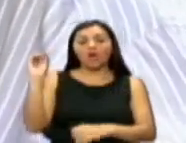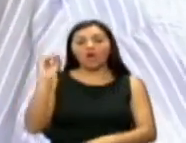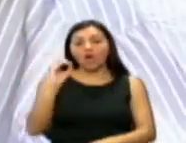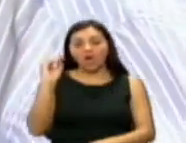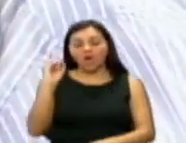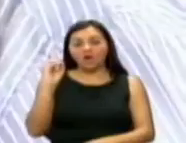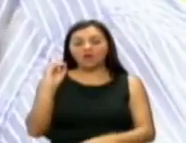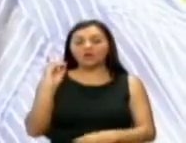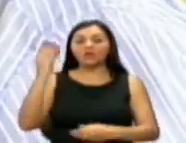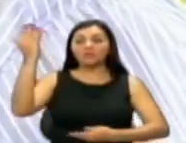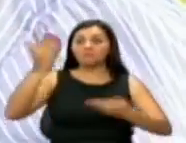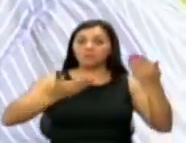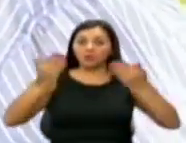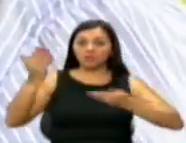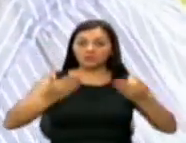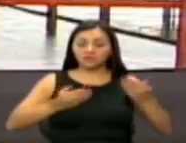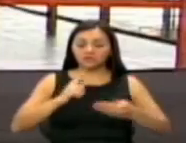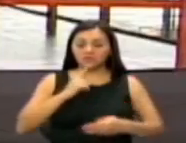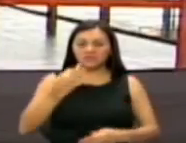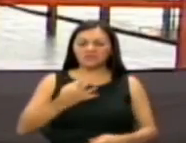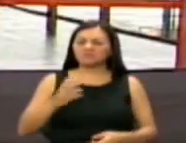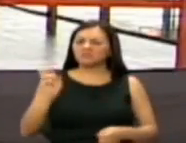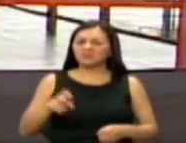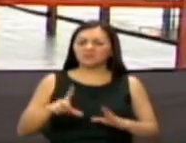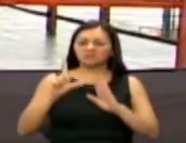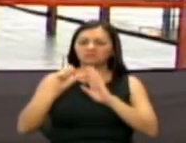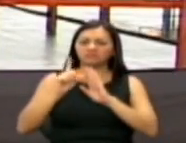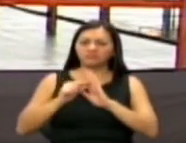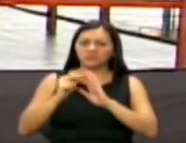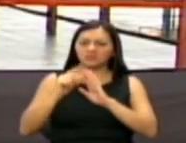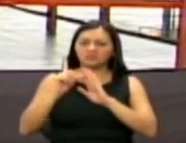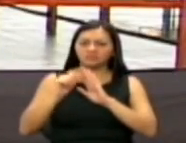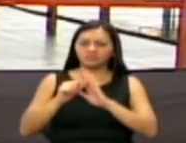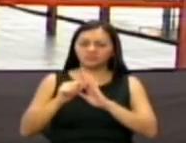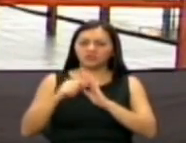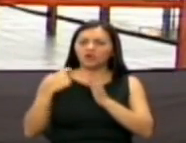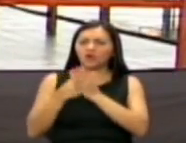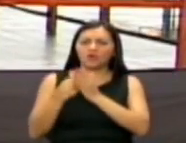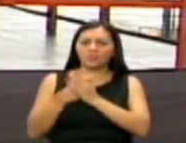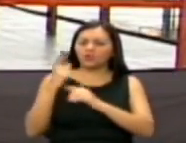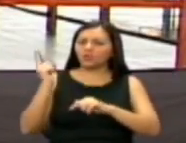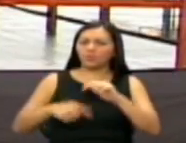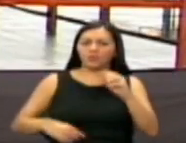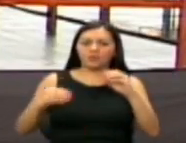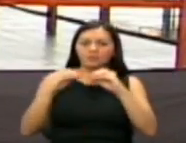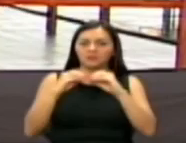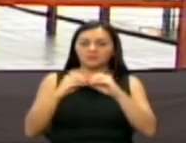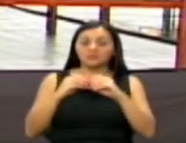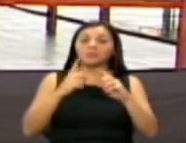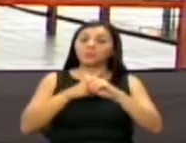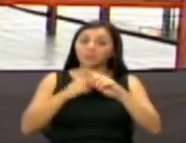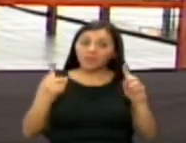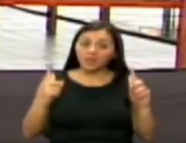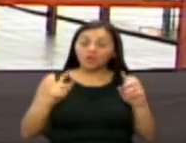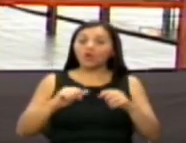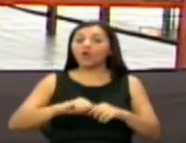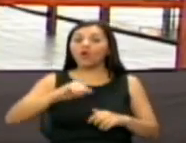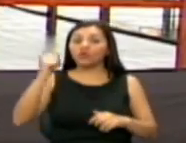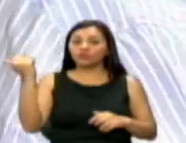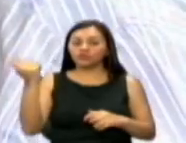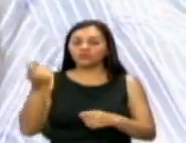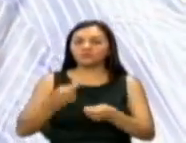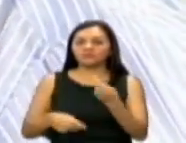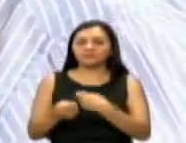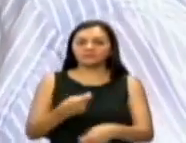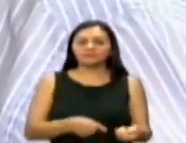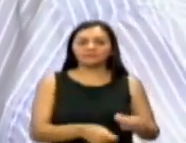el importador serio tiene que reducir la importación de los productos no petroleros. Pero tenemos el fenómeno del contrabando